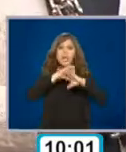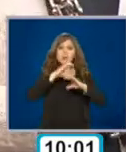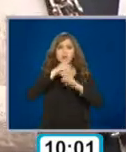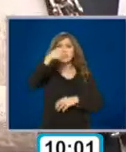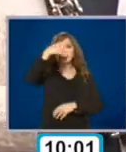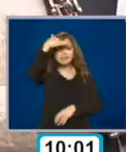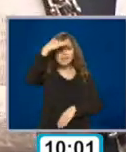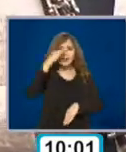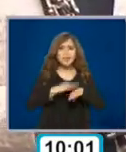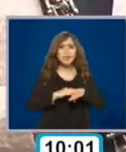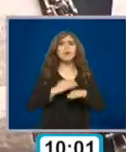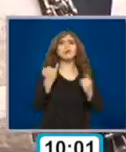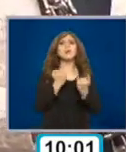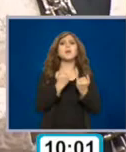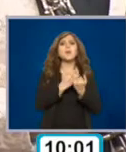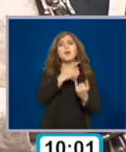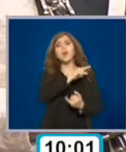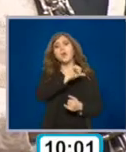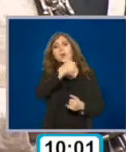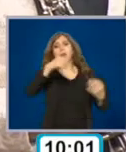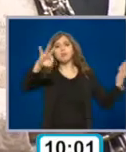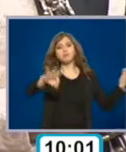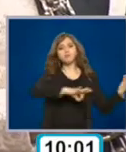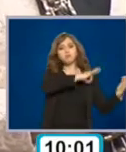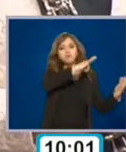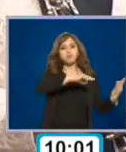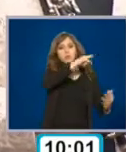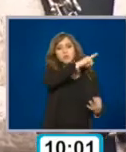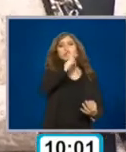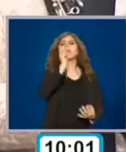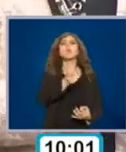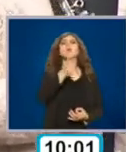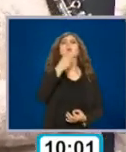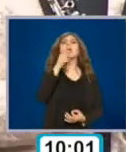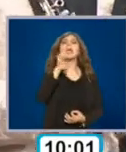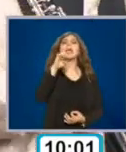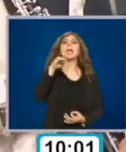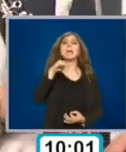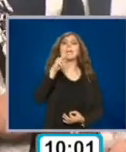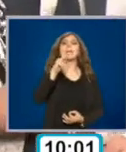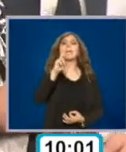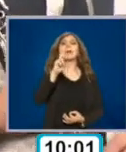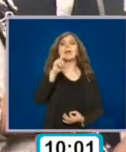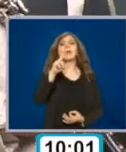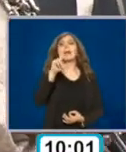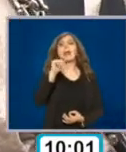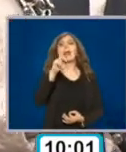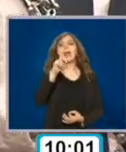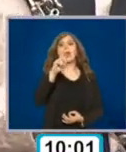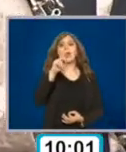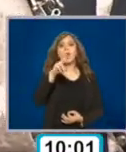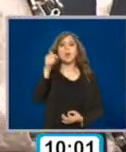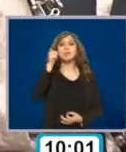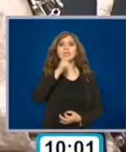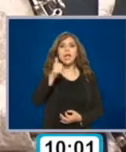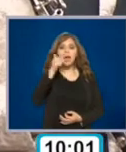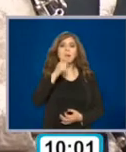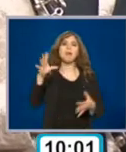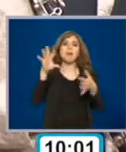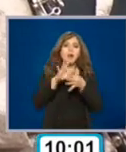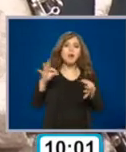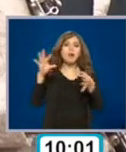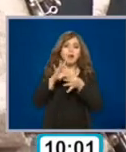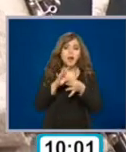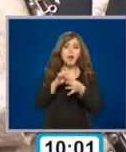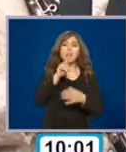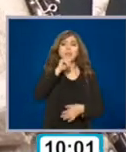Tuvimos oportunidad de cantar la canción La Buena y la Mala con mariachi, porque hay un mariachi por allá que se llama El Emperador, que la cantan, de hecho la cantan todas las noches, por ahí nos dijeron. Entonces, de hecho también tenemos,